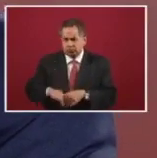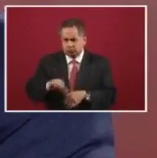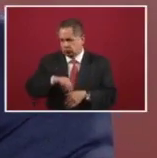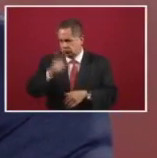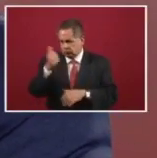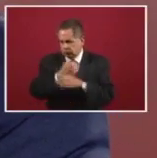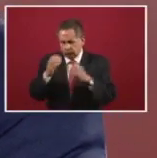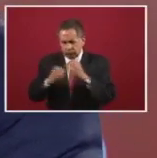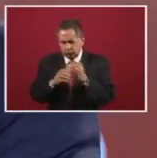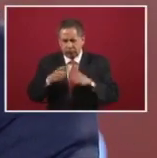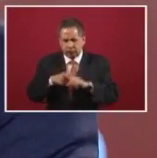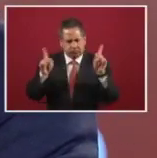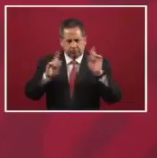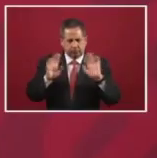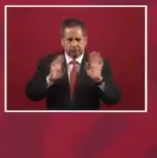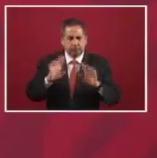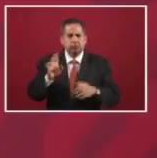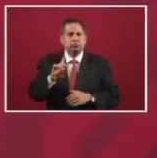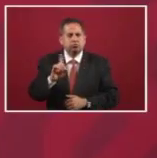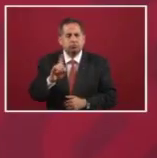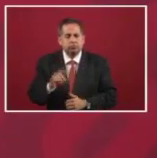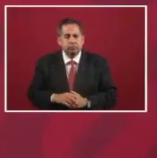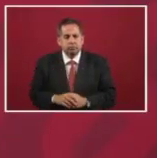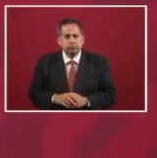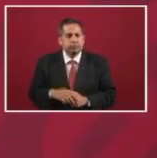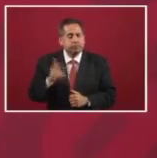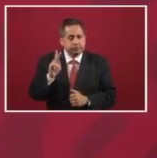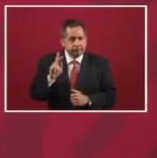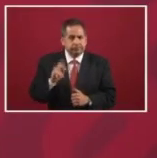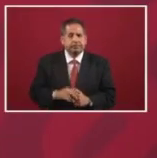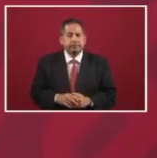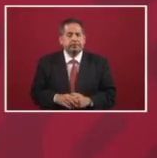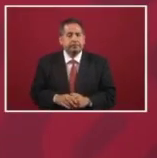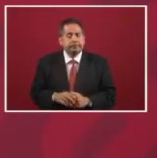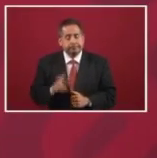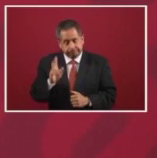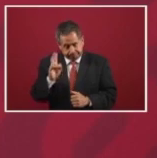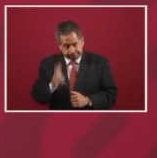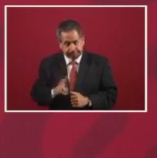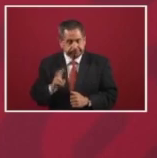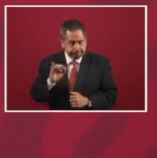otra cosa que estábamos viendo. Pero sí,